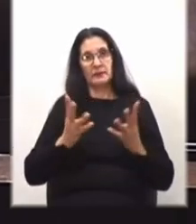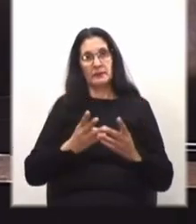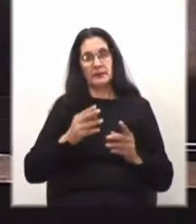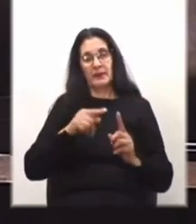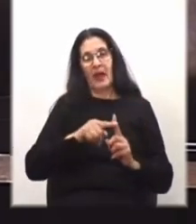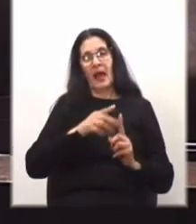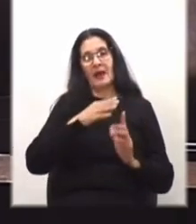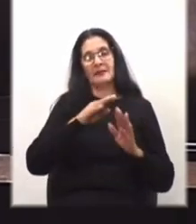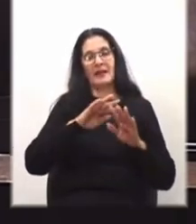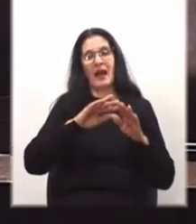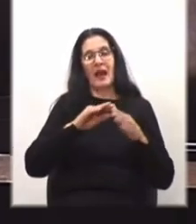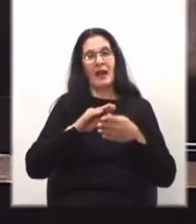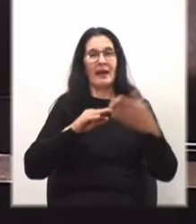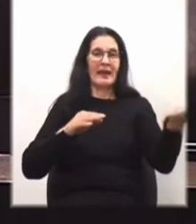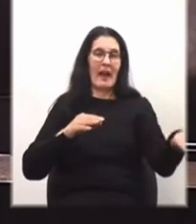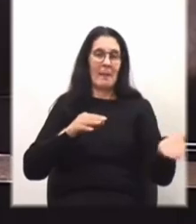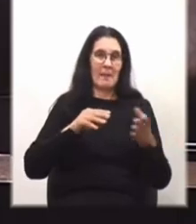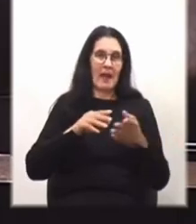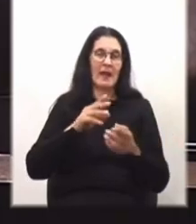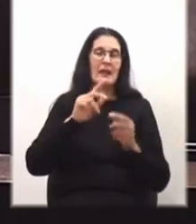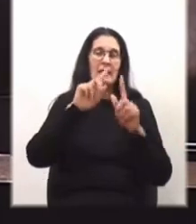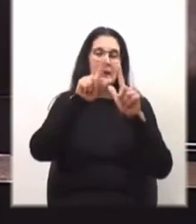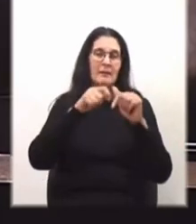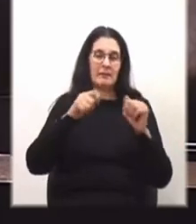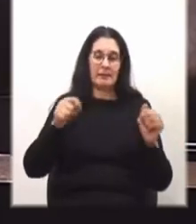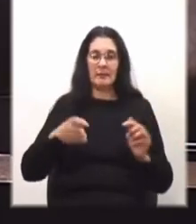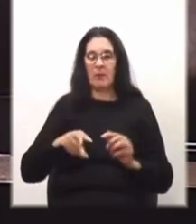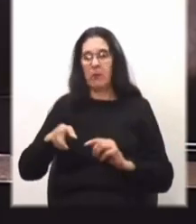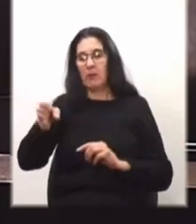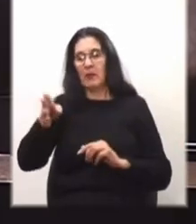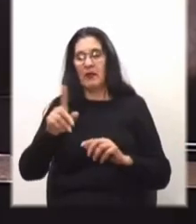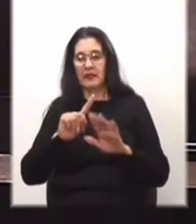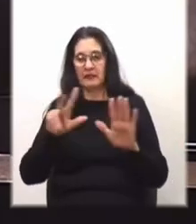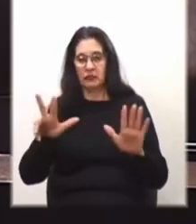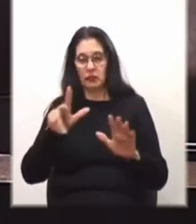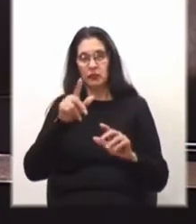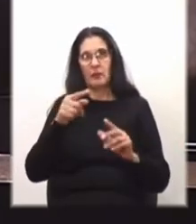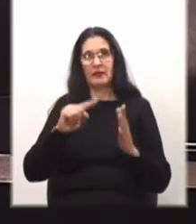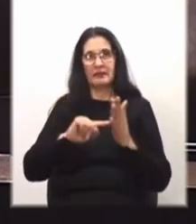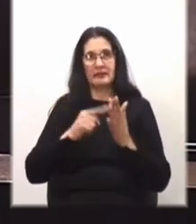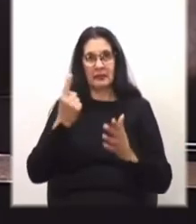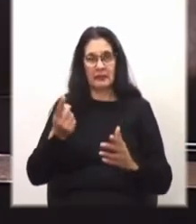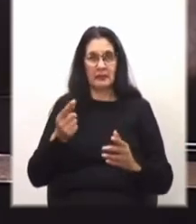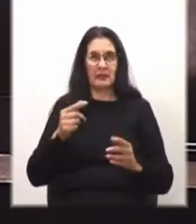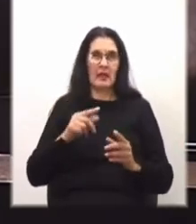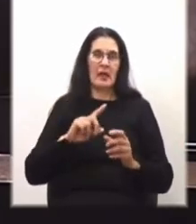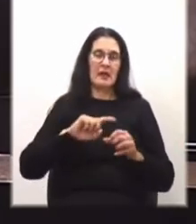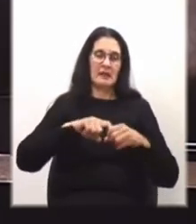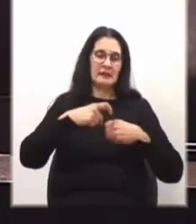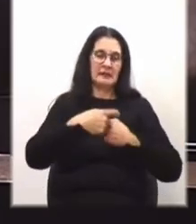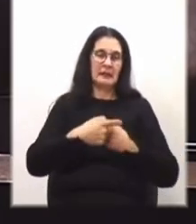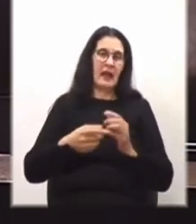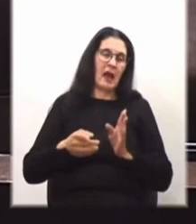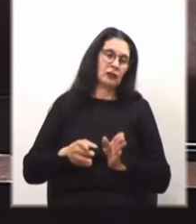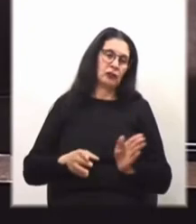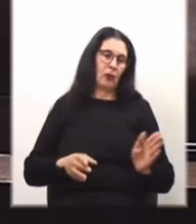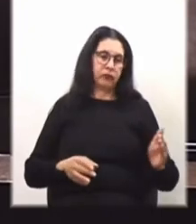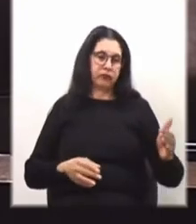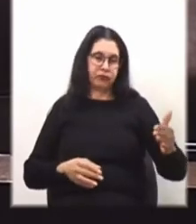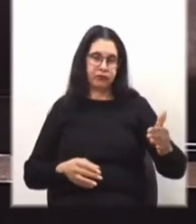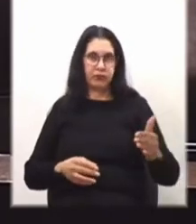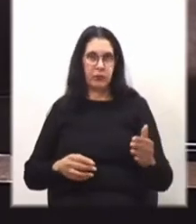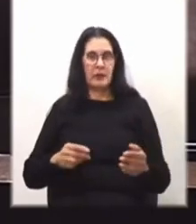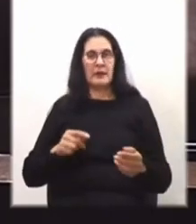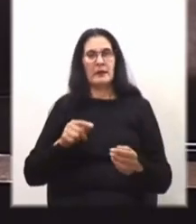la Rambla, el PIT-CNT por 18 hacia el centro y Fugman por Eduardo Acevedo